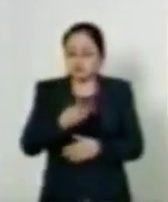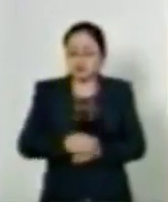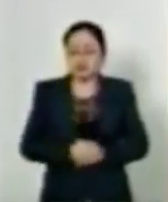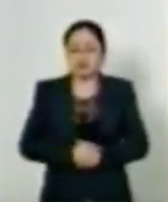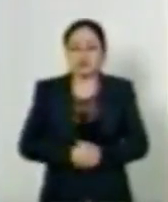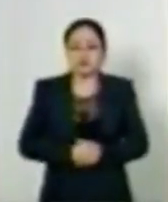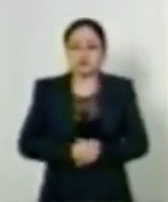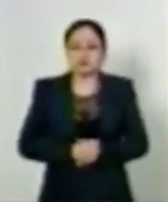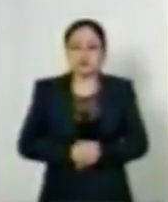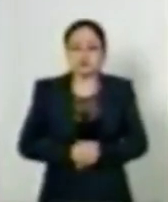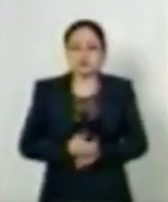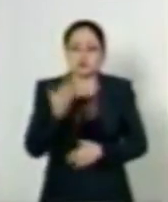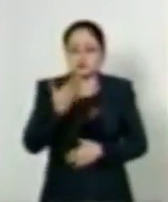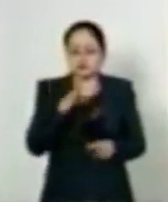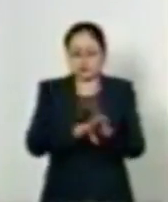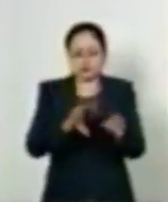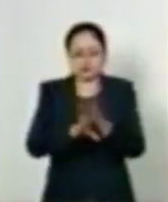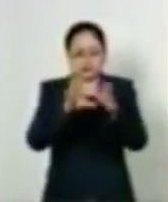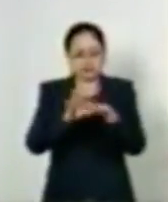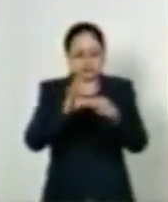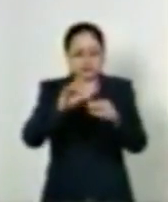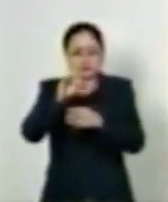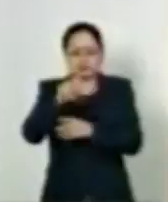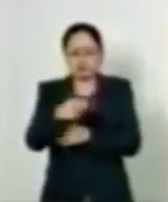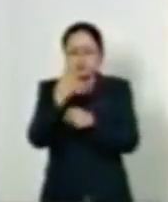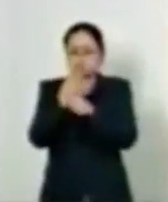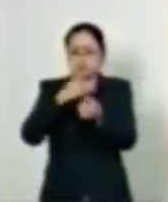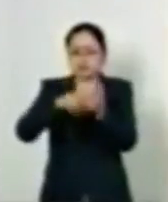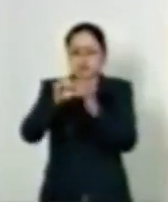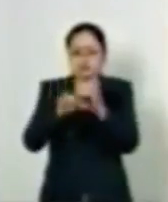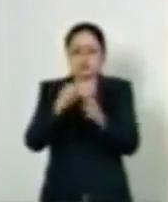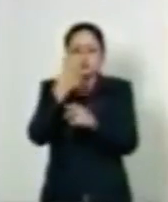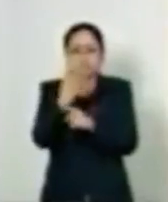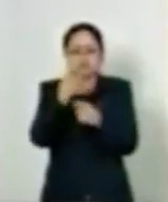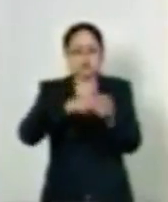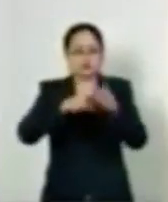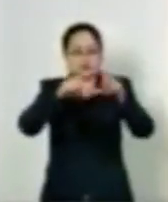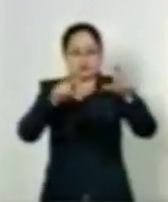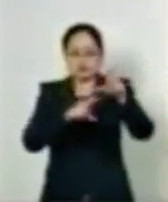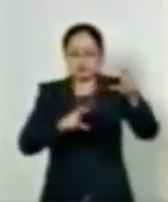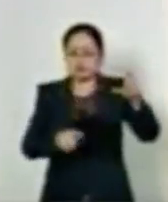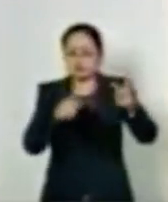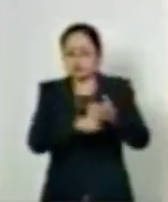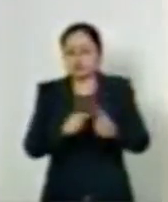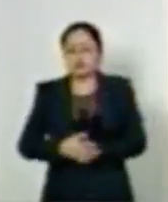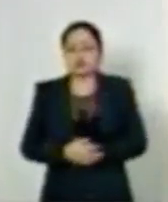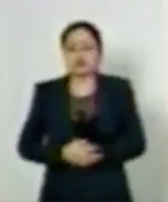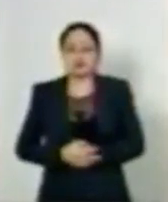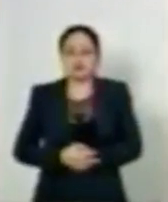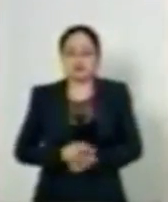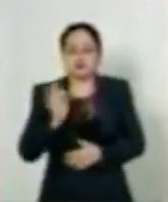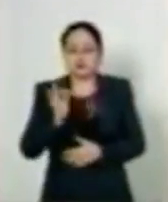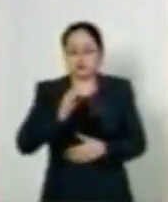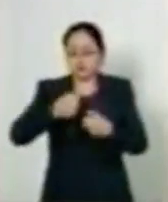naturaleza, como lo precisa la fracción tercera del artículo 4 del proyecto. El riesgo contra la